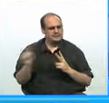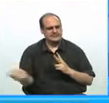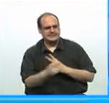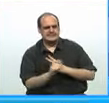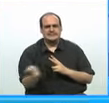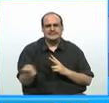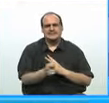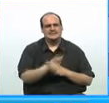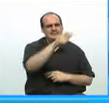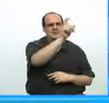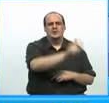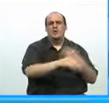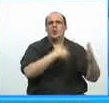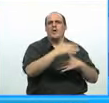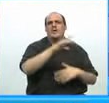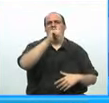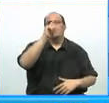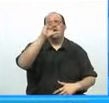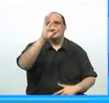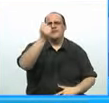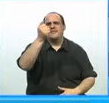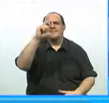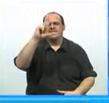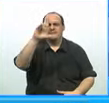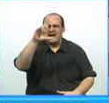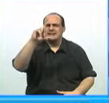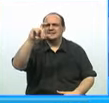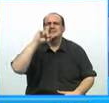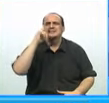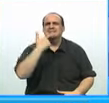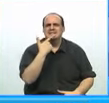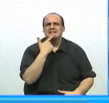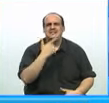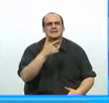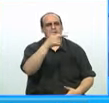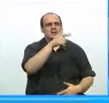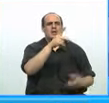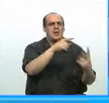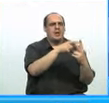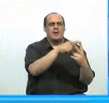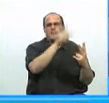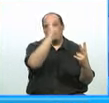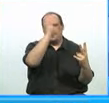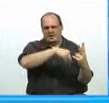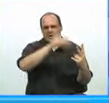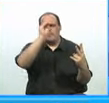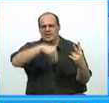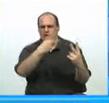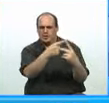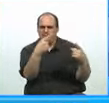un Darcis que rindió muy bien los tres días, más allá que había perdido el single con Leo y el doble.